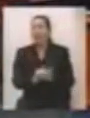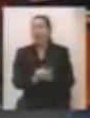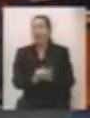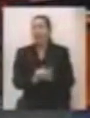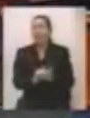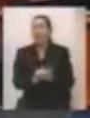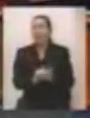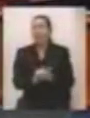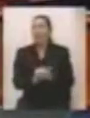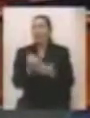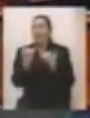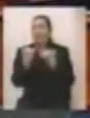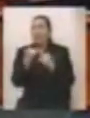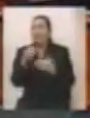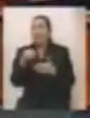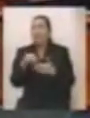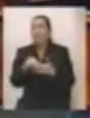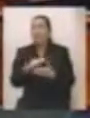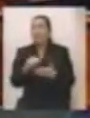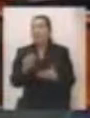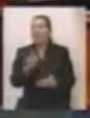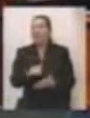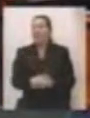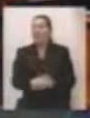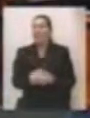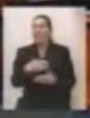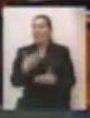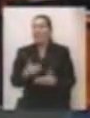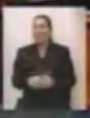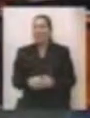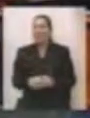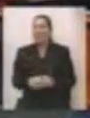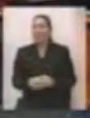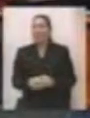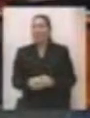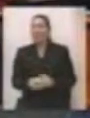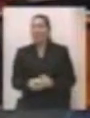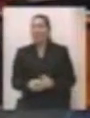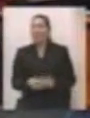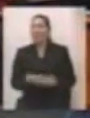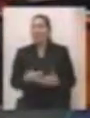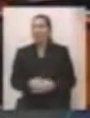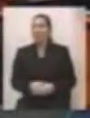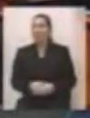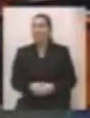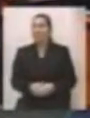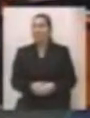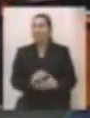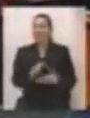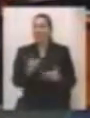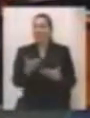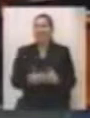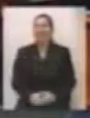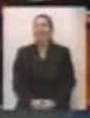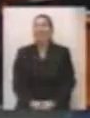las compañías informen al usuario para que estos puedan, si ellos consideran necesario,